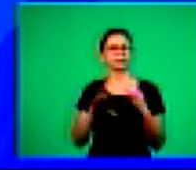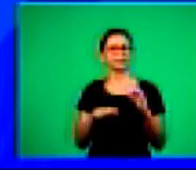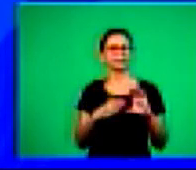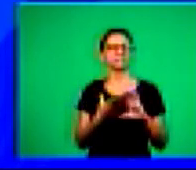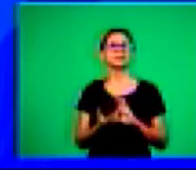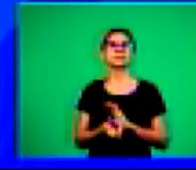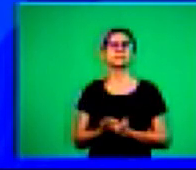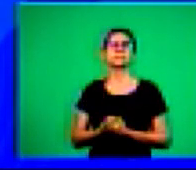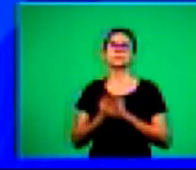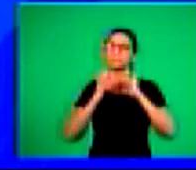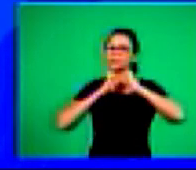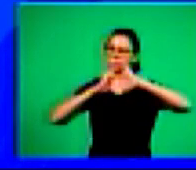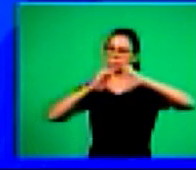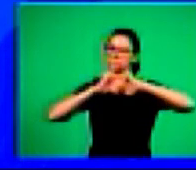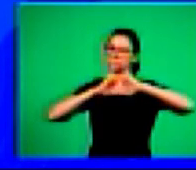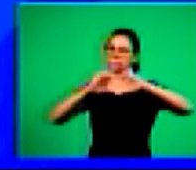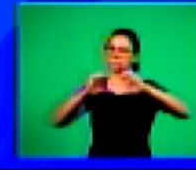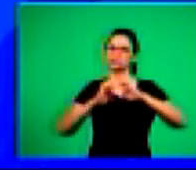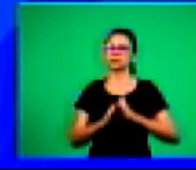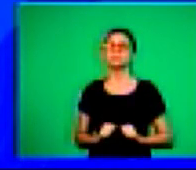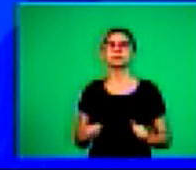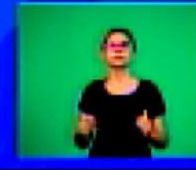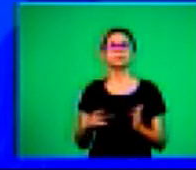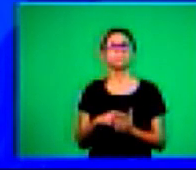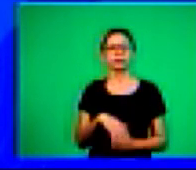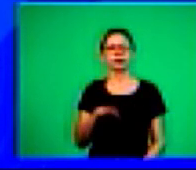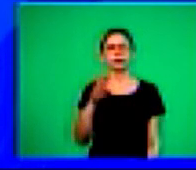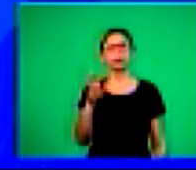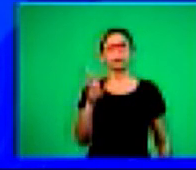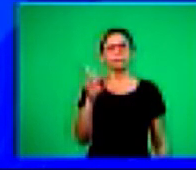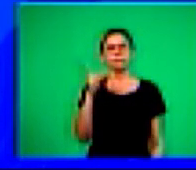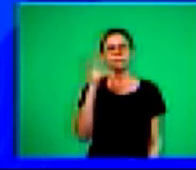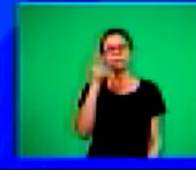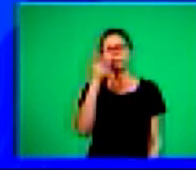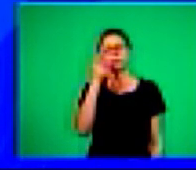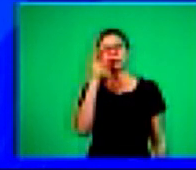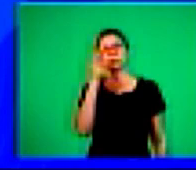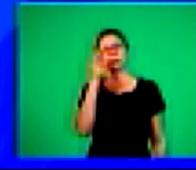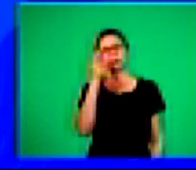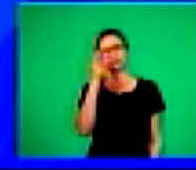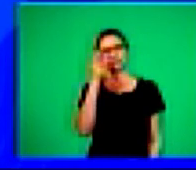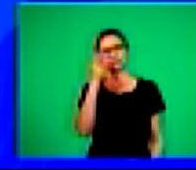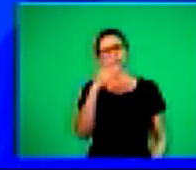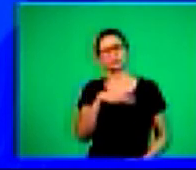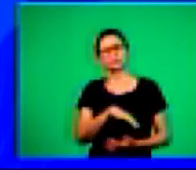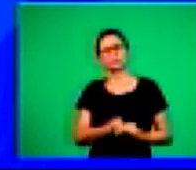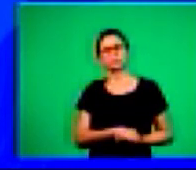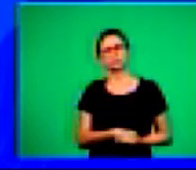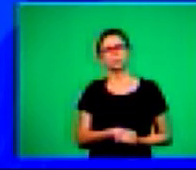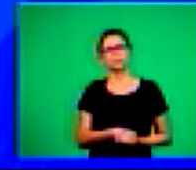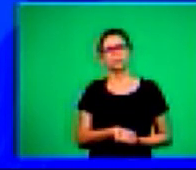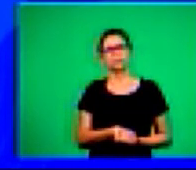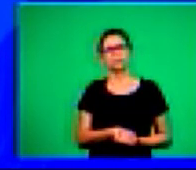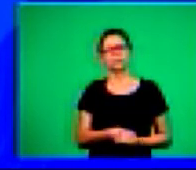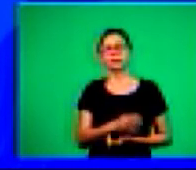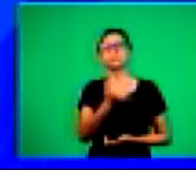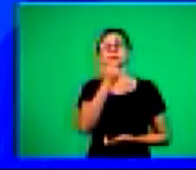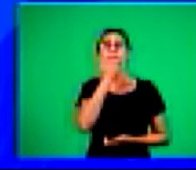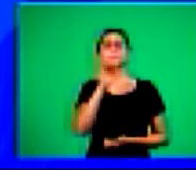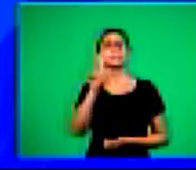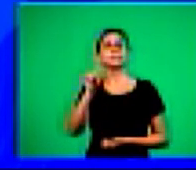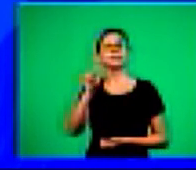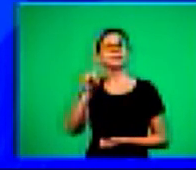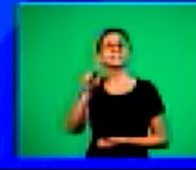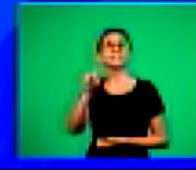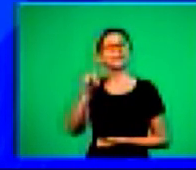trabajo de evangelización y por último en governador valadares en minas gerais allí hicieron un